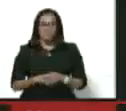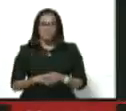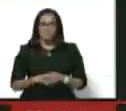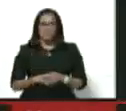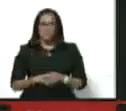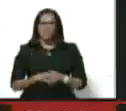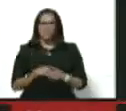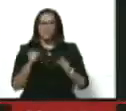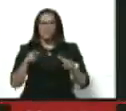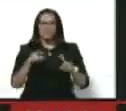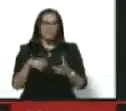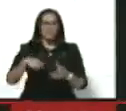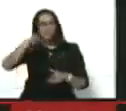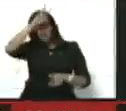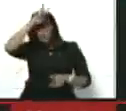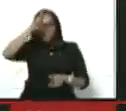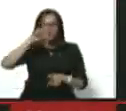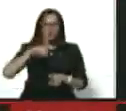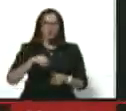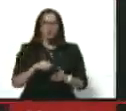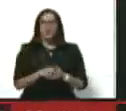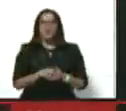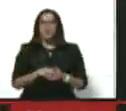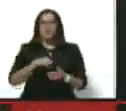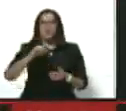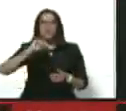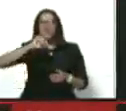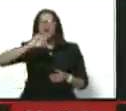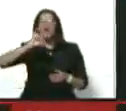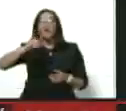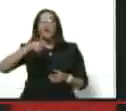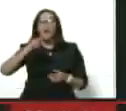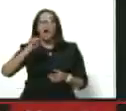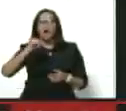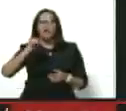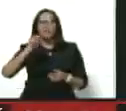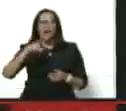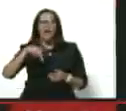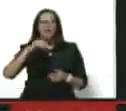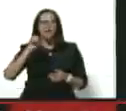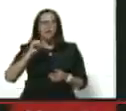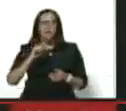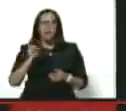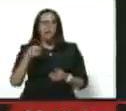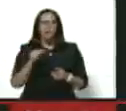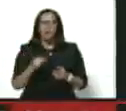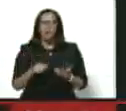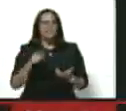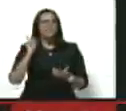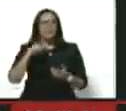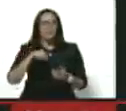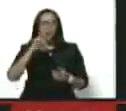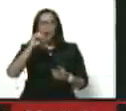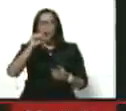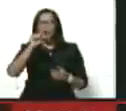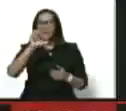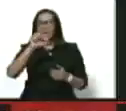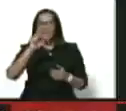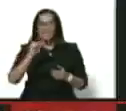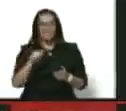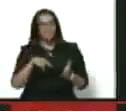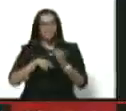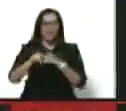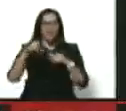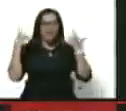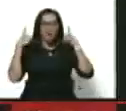Guamipa. Salió el imbécil de Carlos Ocarín. Se fueron a La Guaira con unos imbéciles que lo acompañaban.